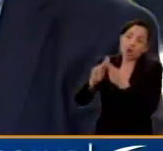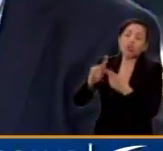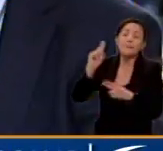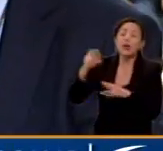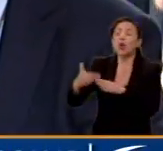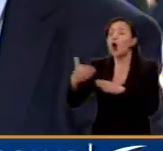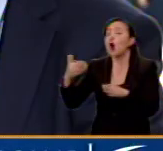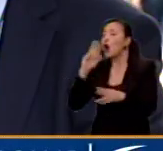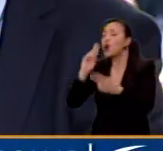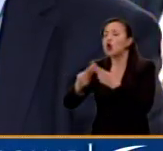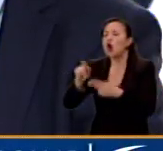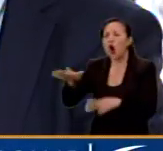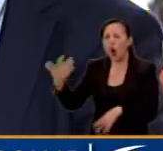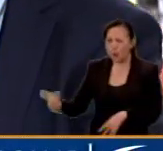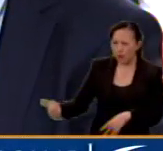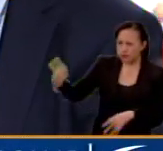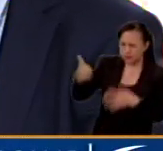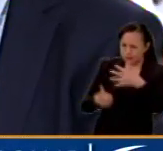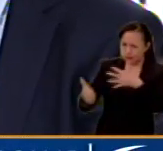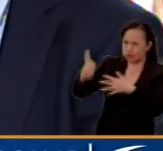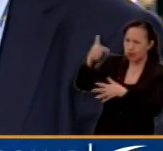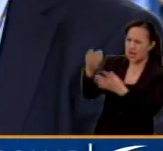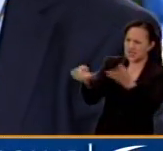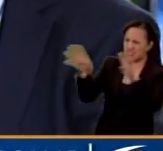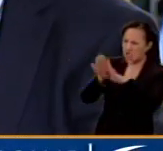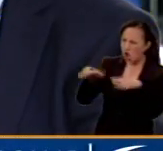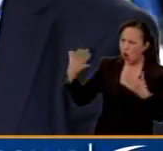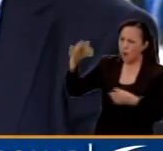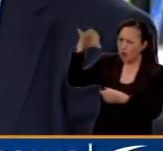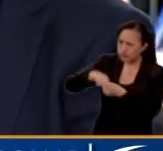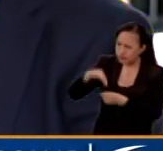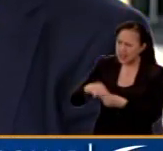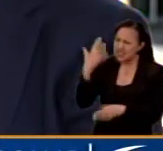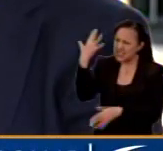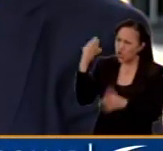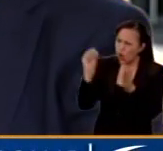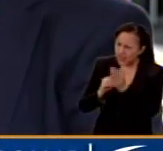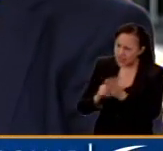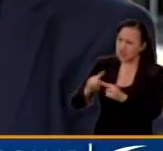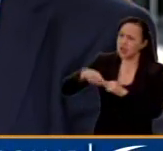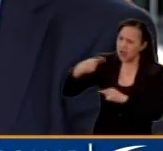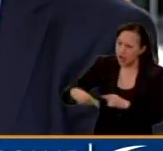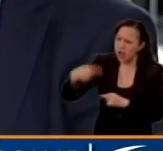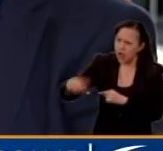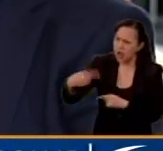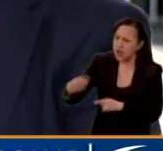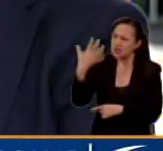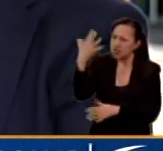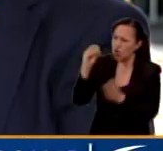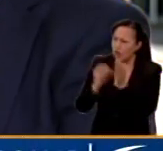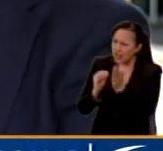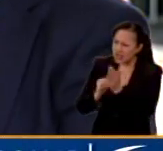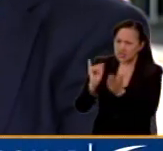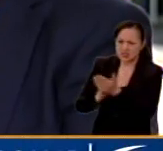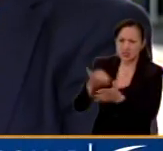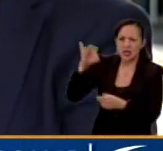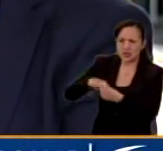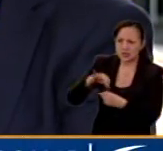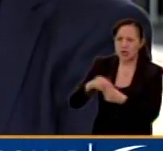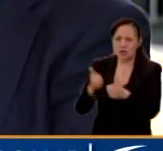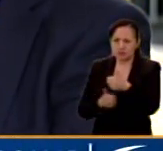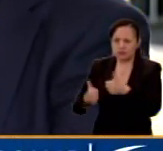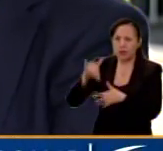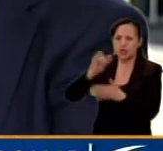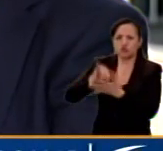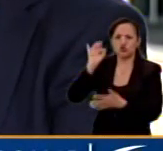cómo llega senador, cómo gana 5 elecciones electorales seguidas, ese ascenso político enfrentándose en